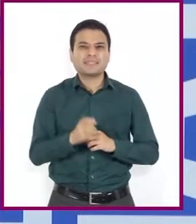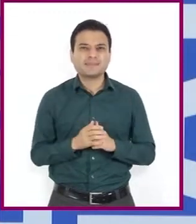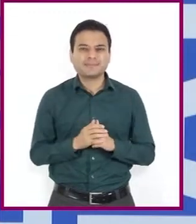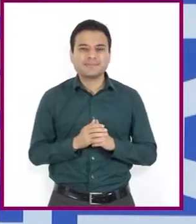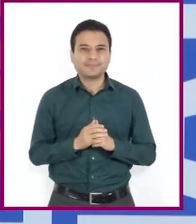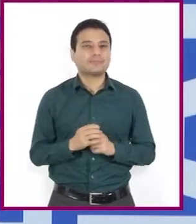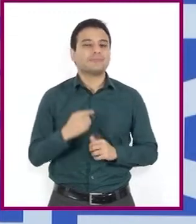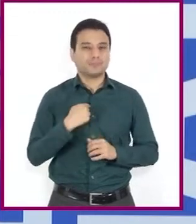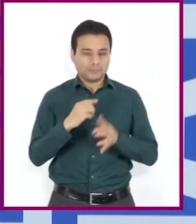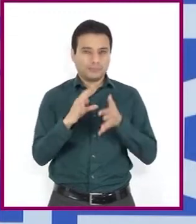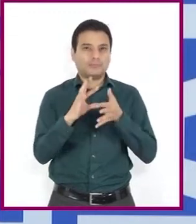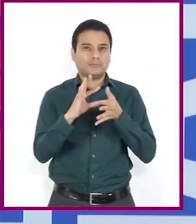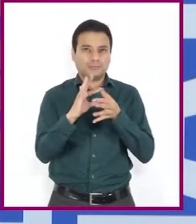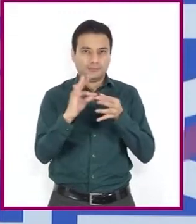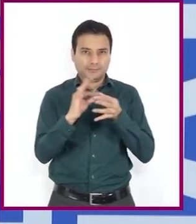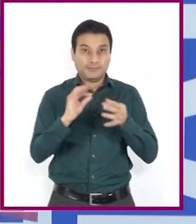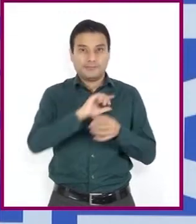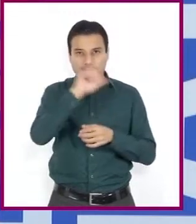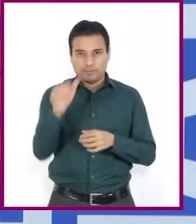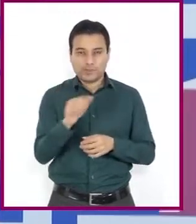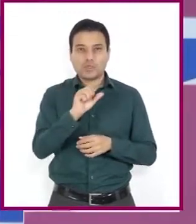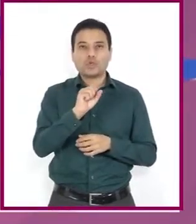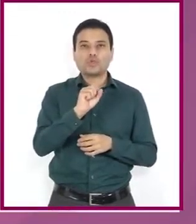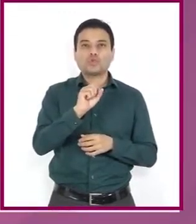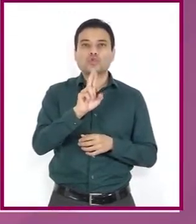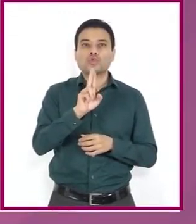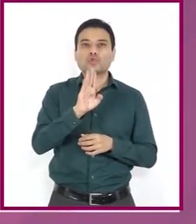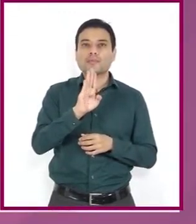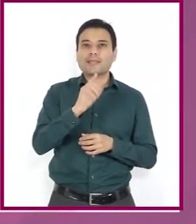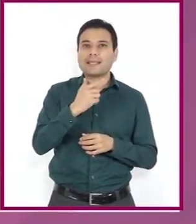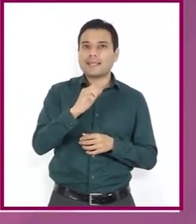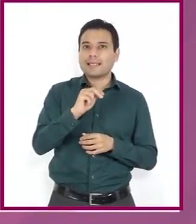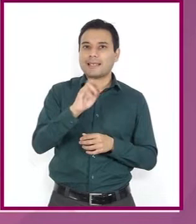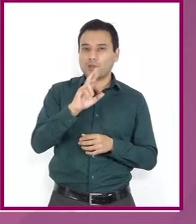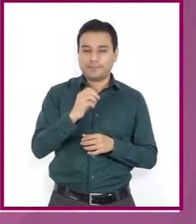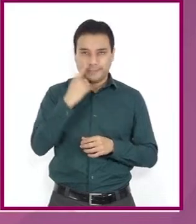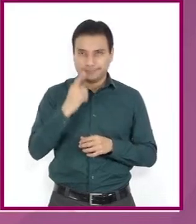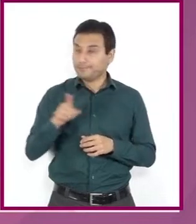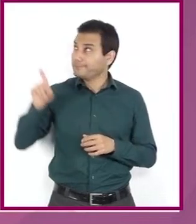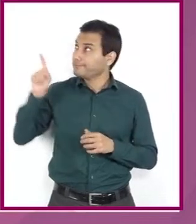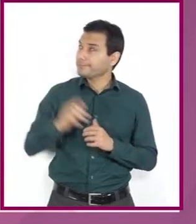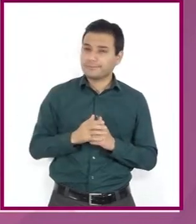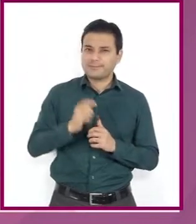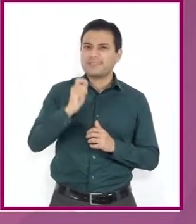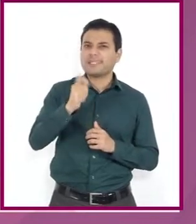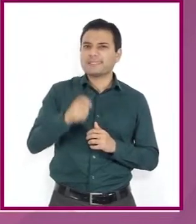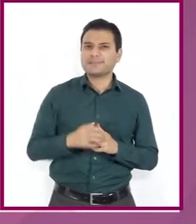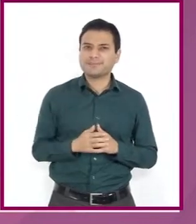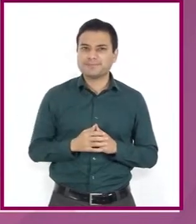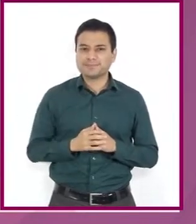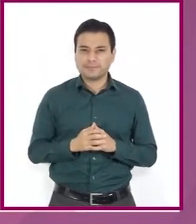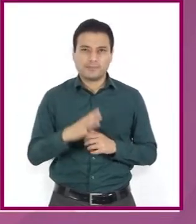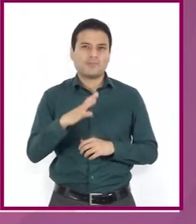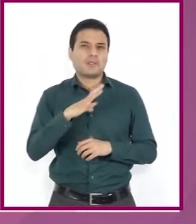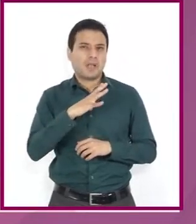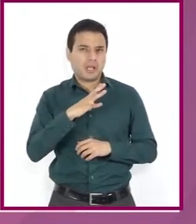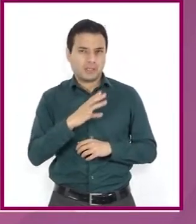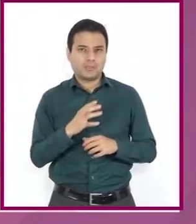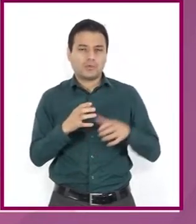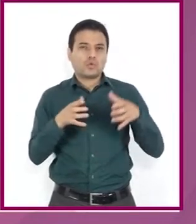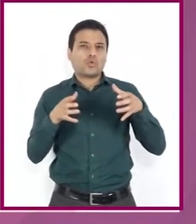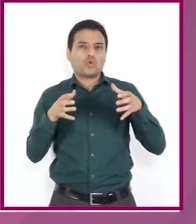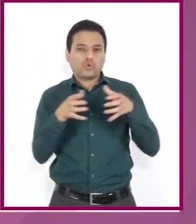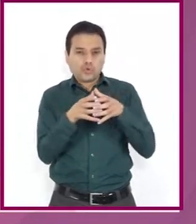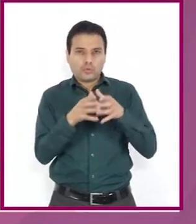podamos precisar qué es un subgénero narrativo. Un género literario es cada uno de los grupos en que